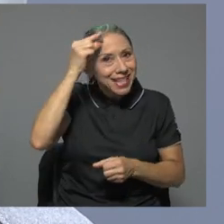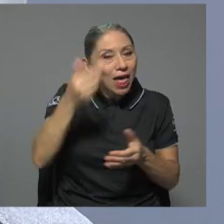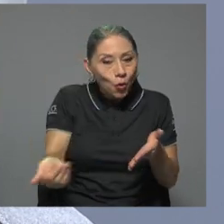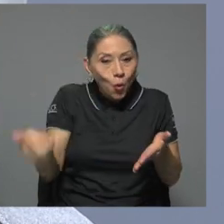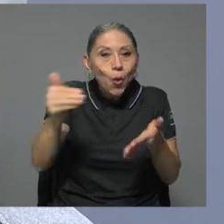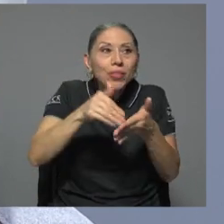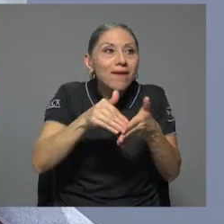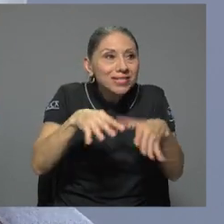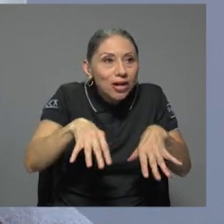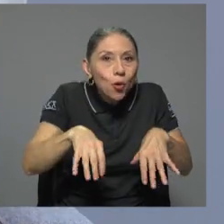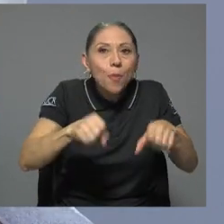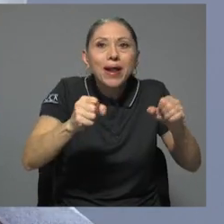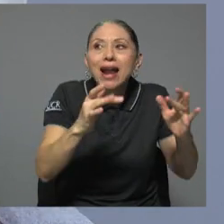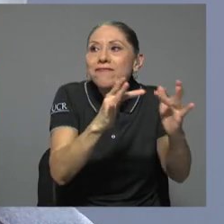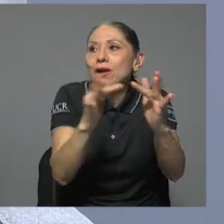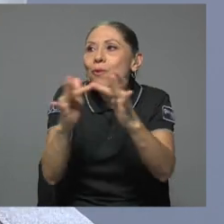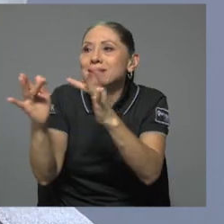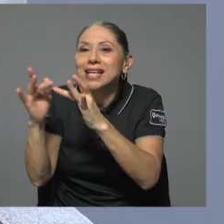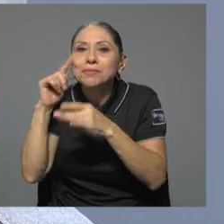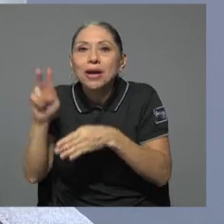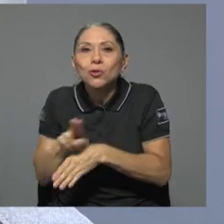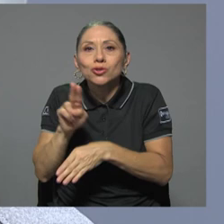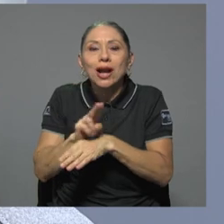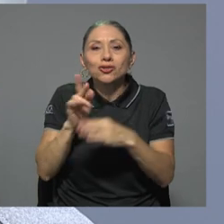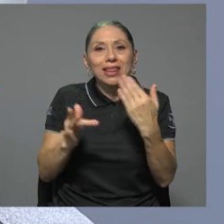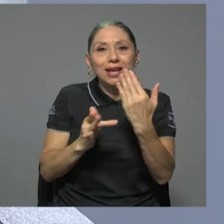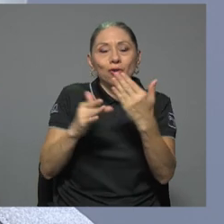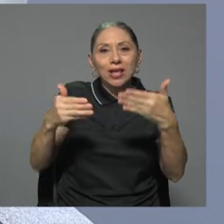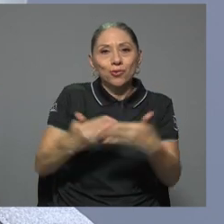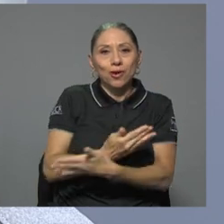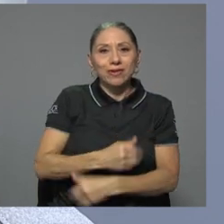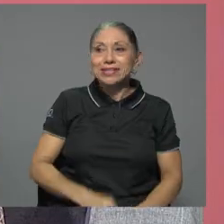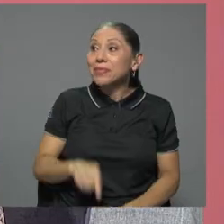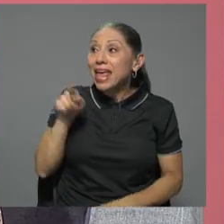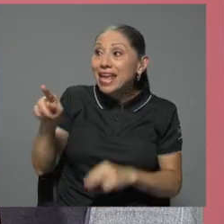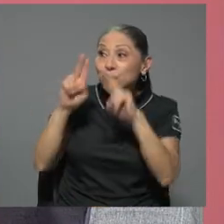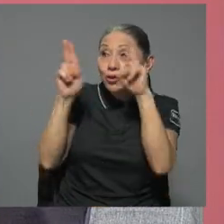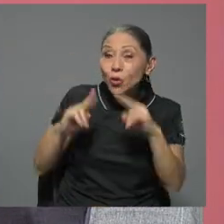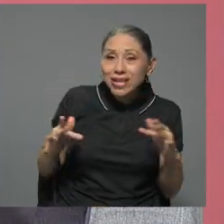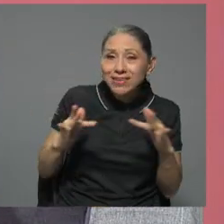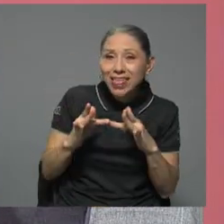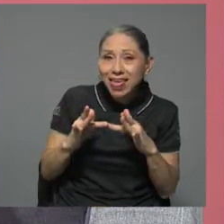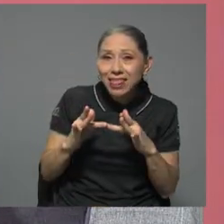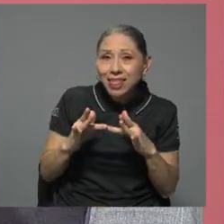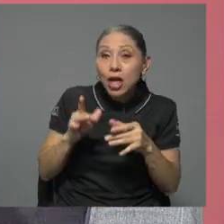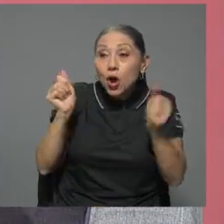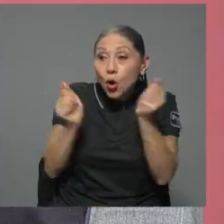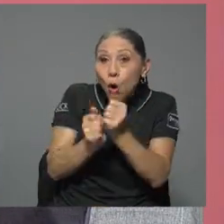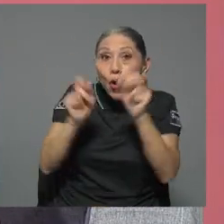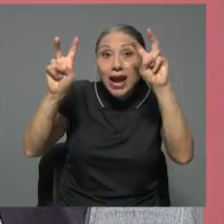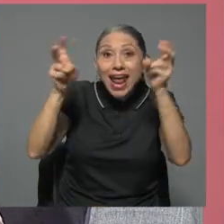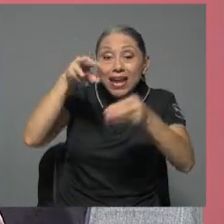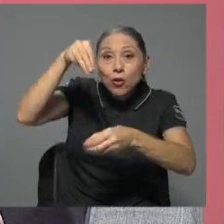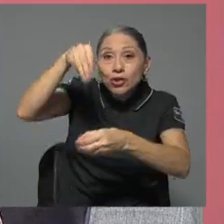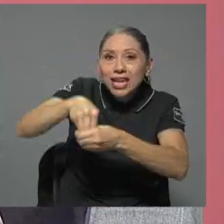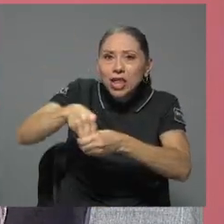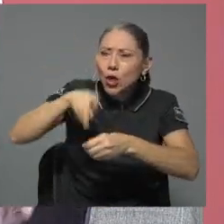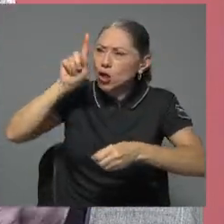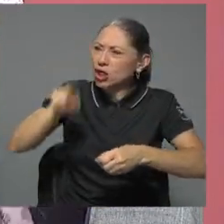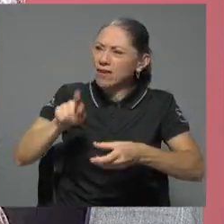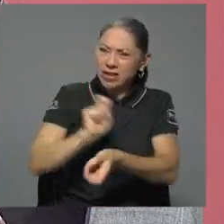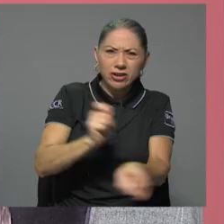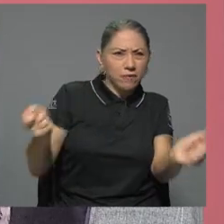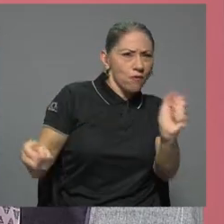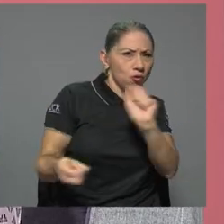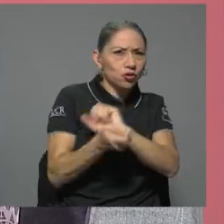para poder usarlas en tecnología eso en cuanto a conectividad y en cuanto al contenido hay que hacer una revolución educativa en este país hay que